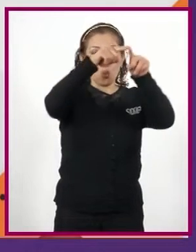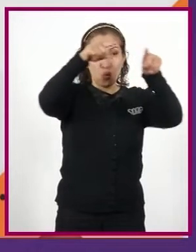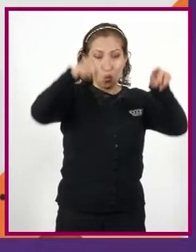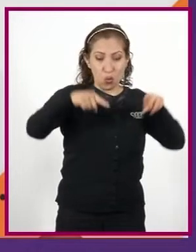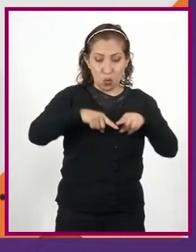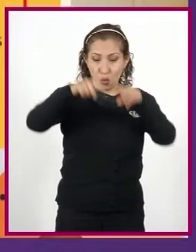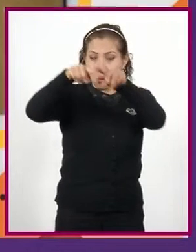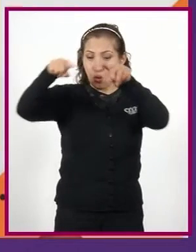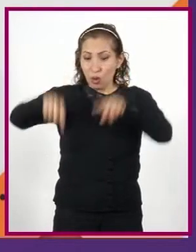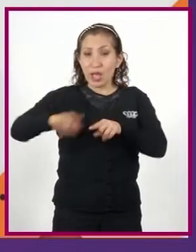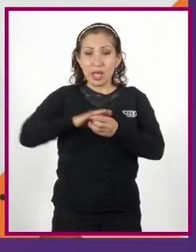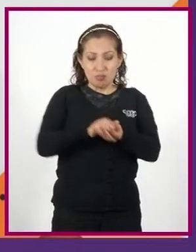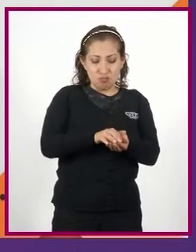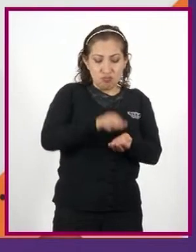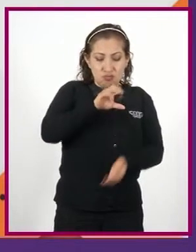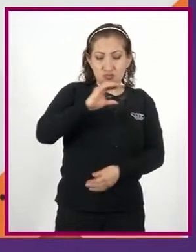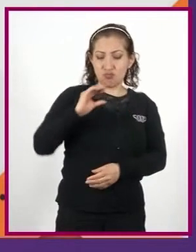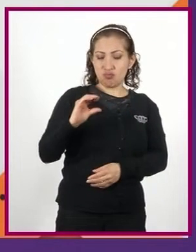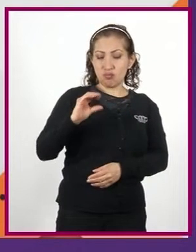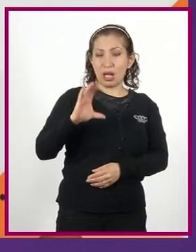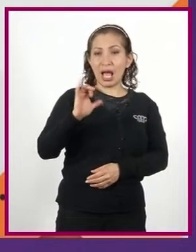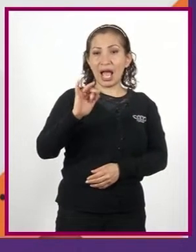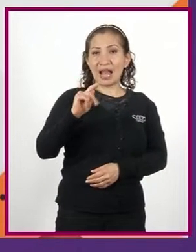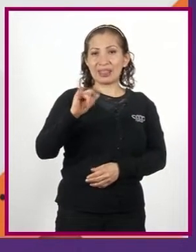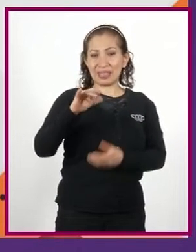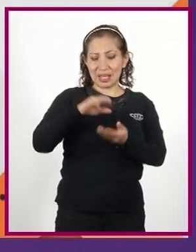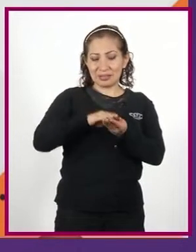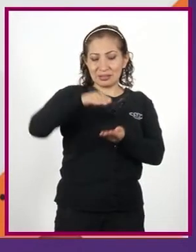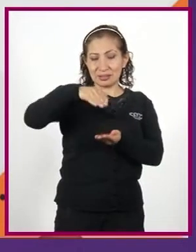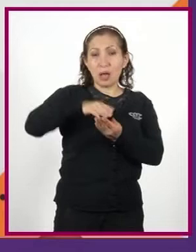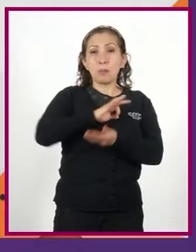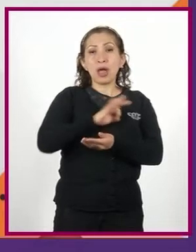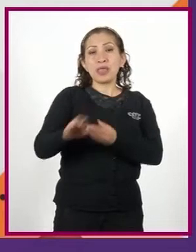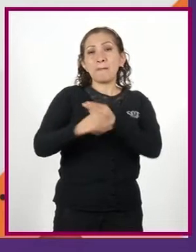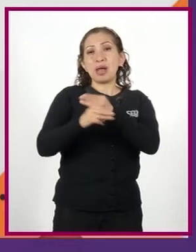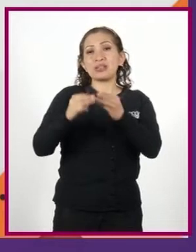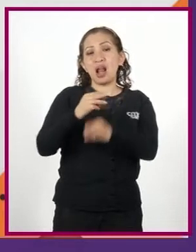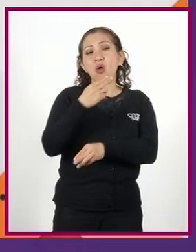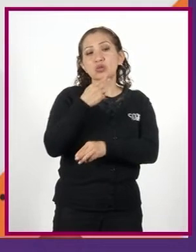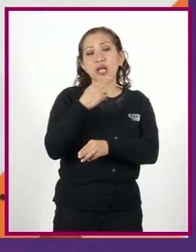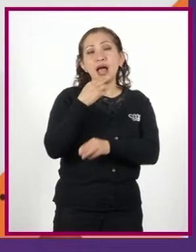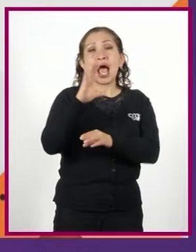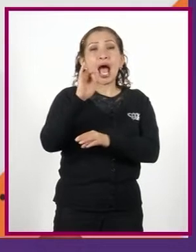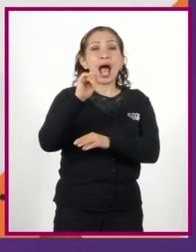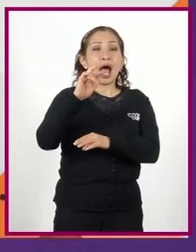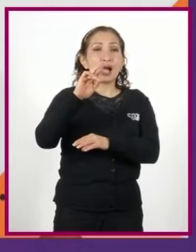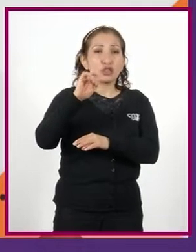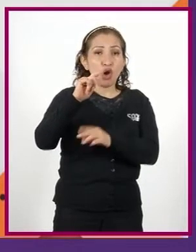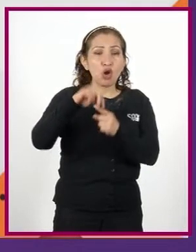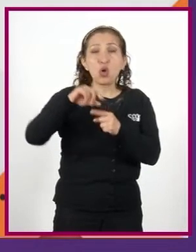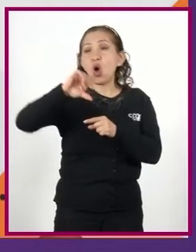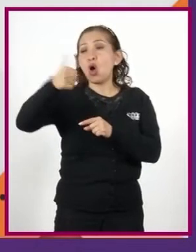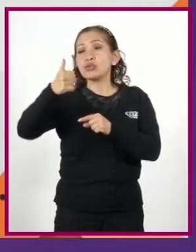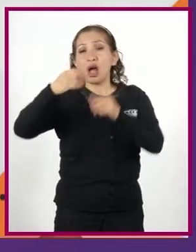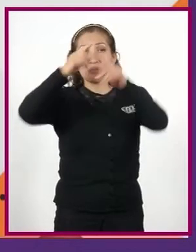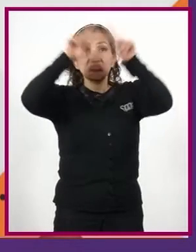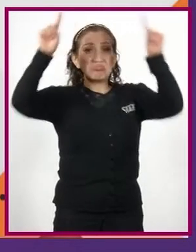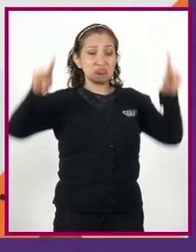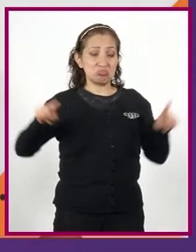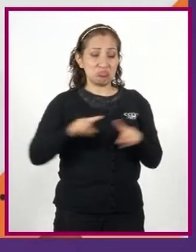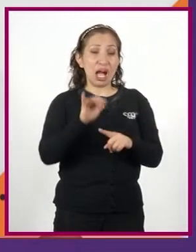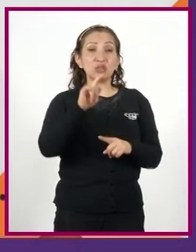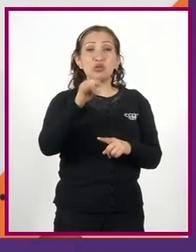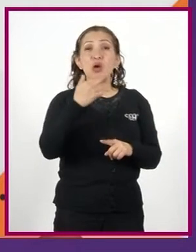y un conjunto de cartas. Recuerden que pueden utilizar material reciclado como cartón o alguna cartulina que sea